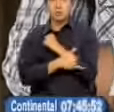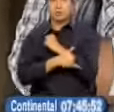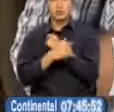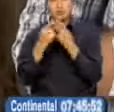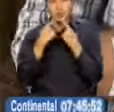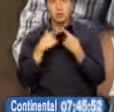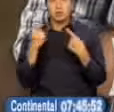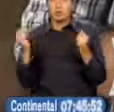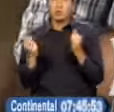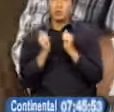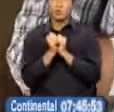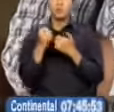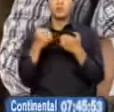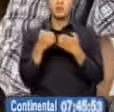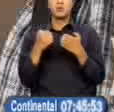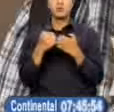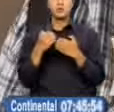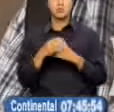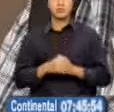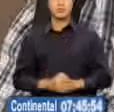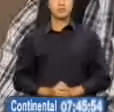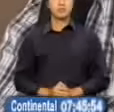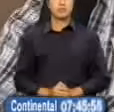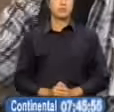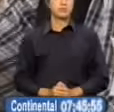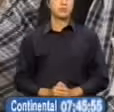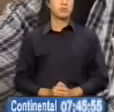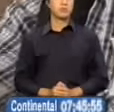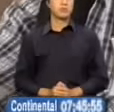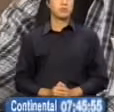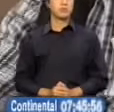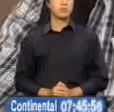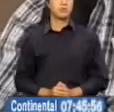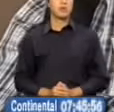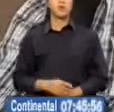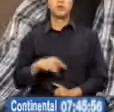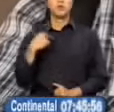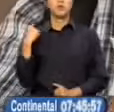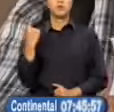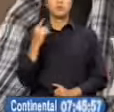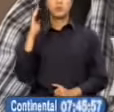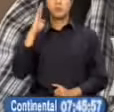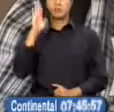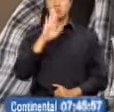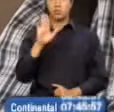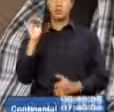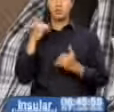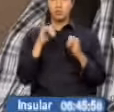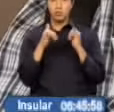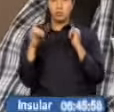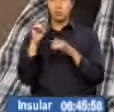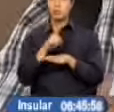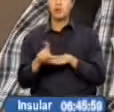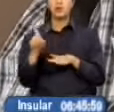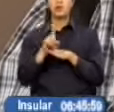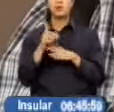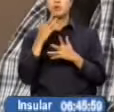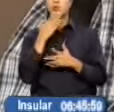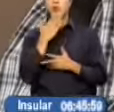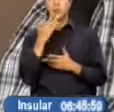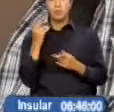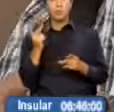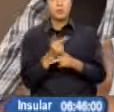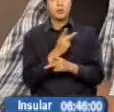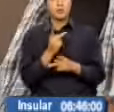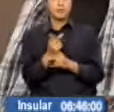que acompañan al equipo carioca si nosotros ibeas en brasil había para los jugadores los directivos una repercusión